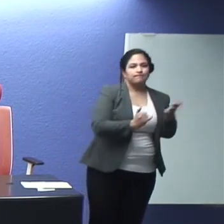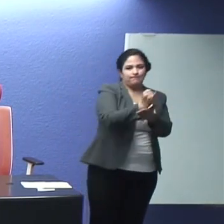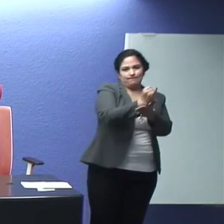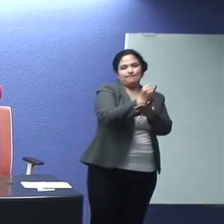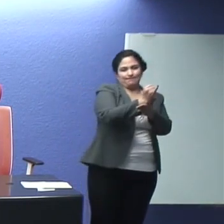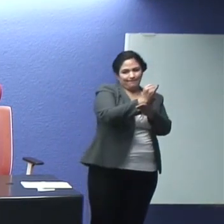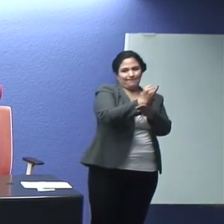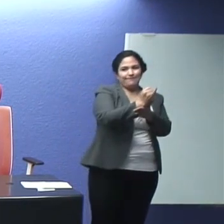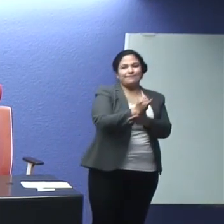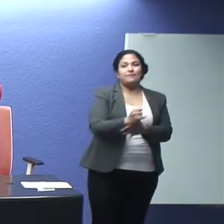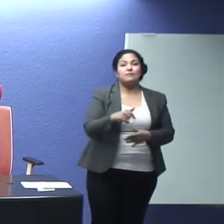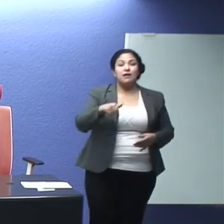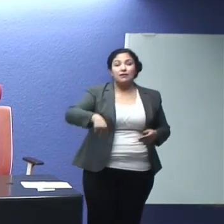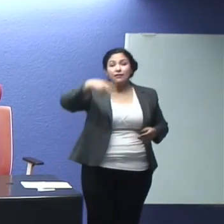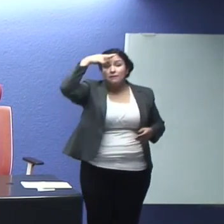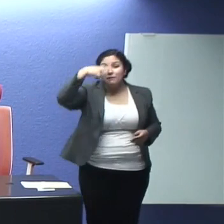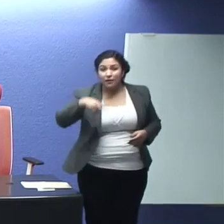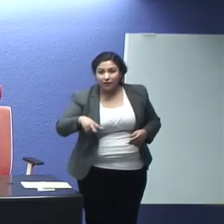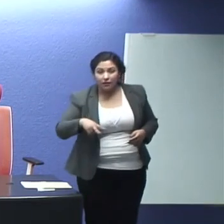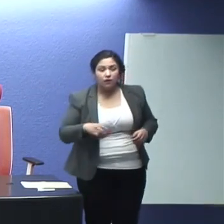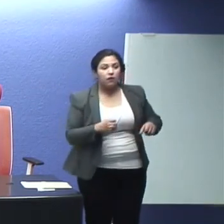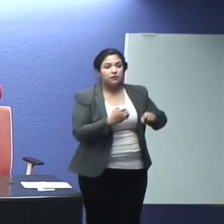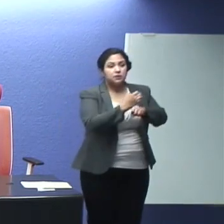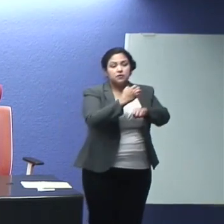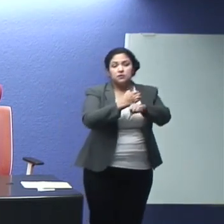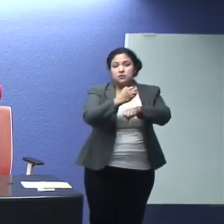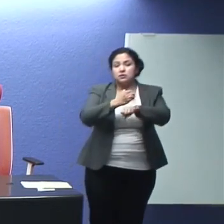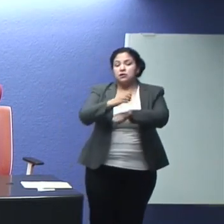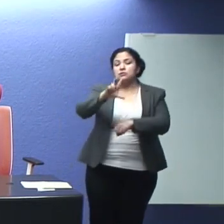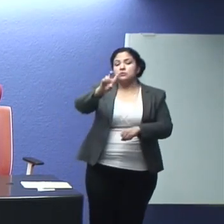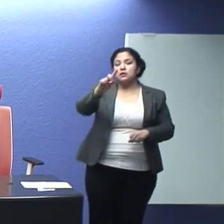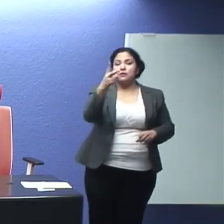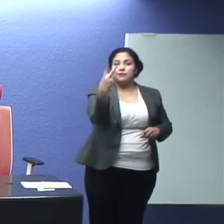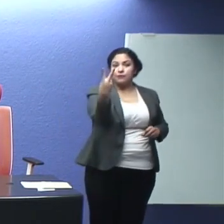tenemos en nuestra República Mexicana con 32 entidades federativas,